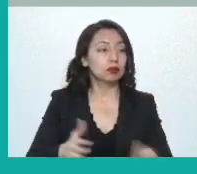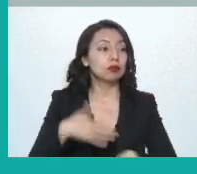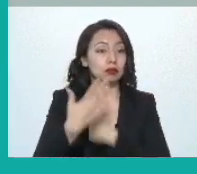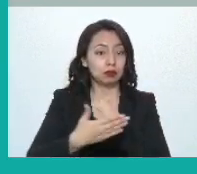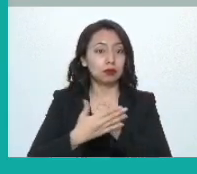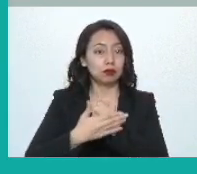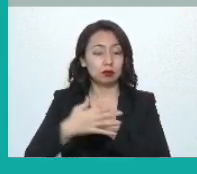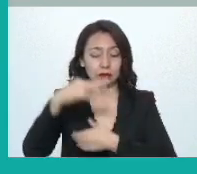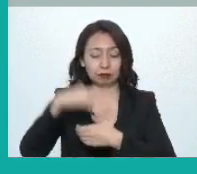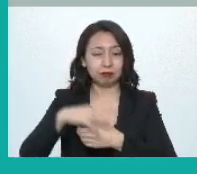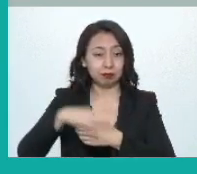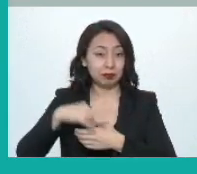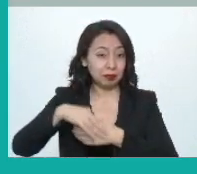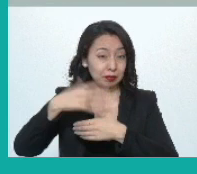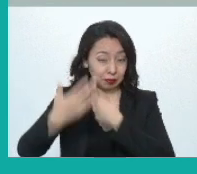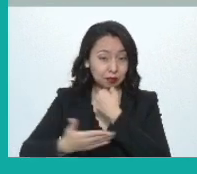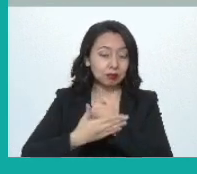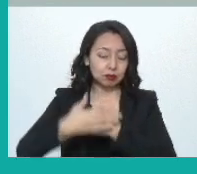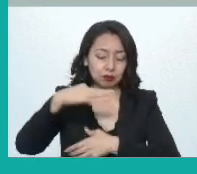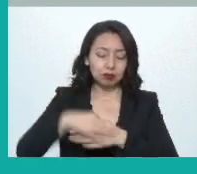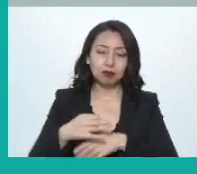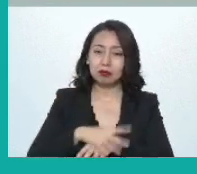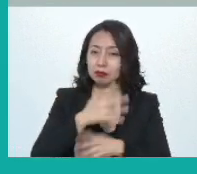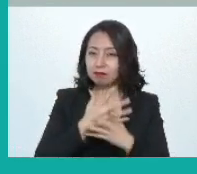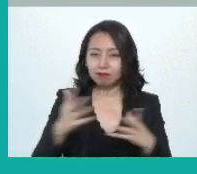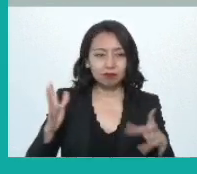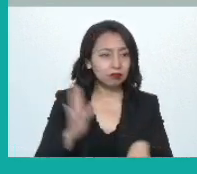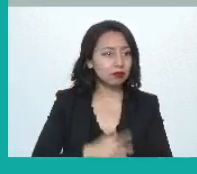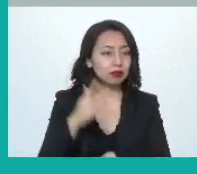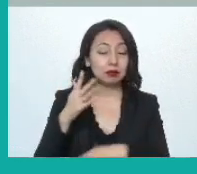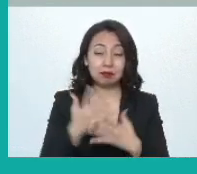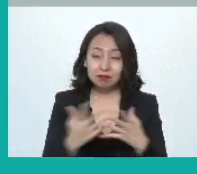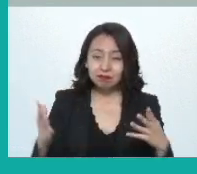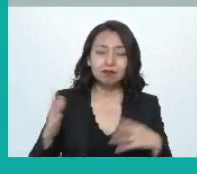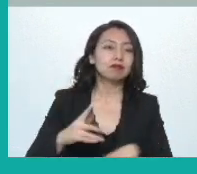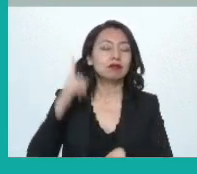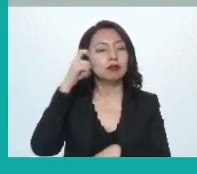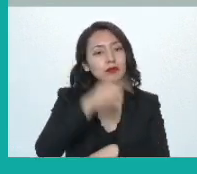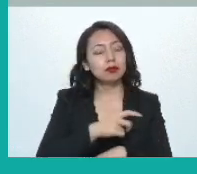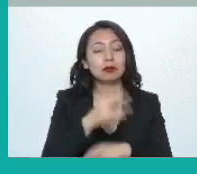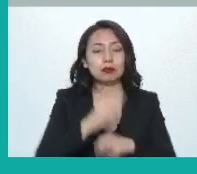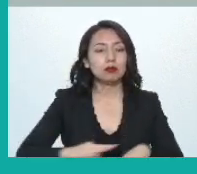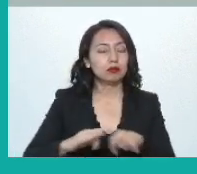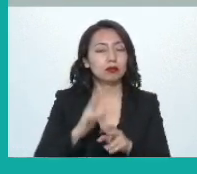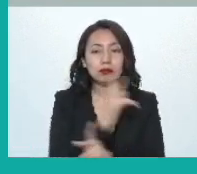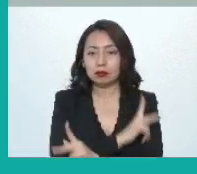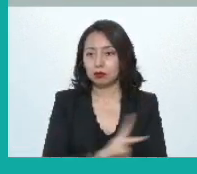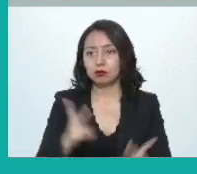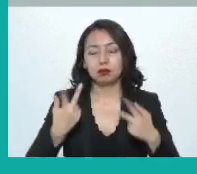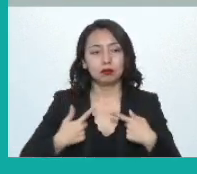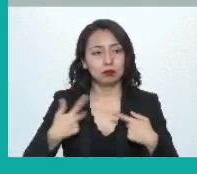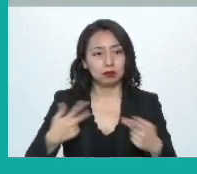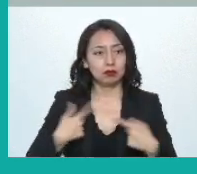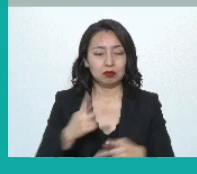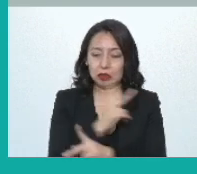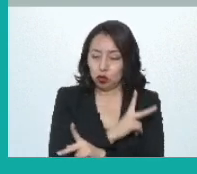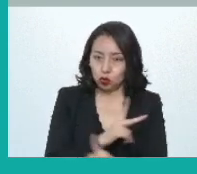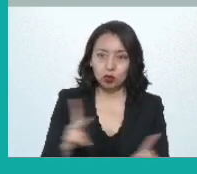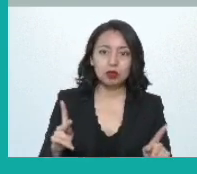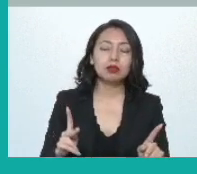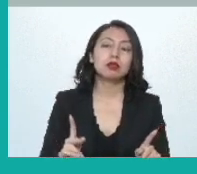proceso electoral más complejo, más grande de este país, es crucial que todas las personas sin distinción